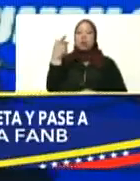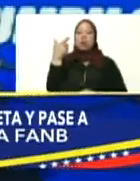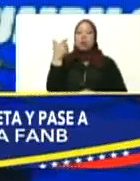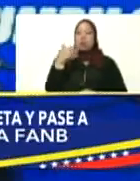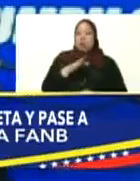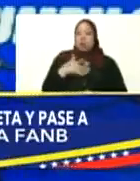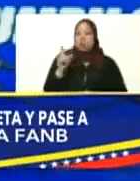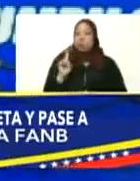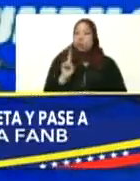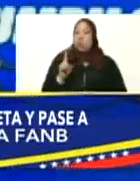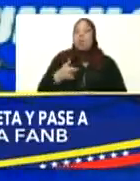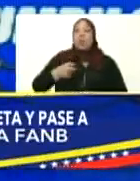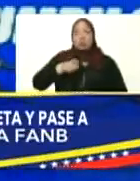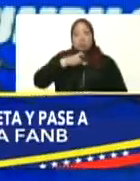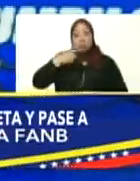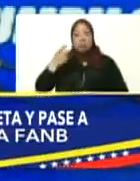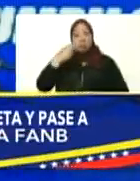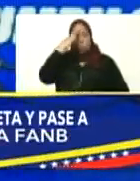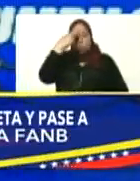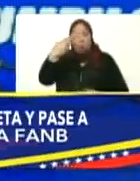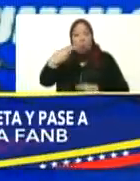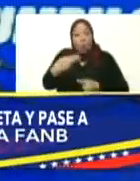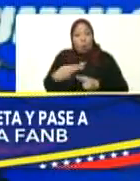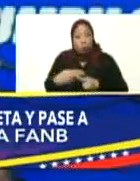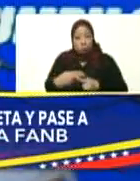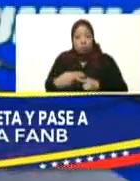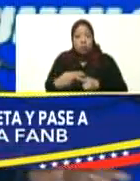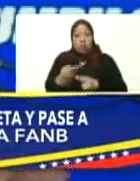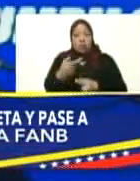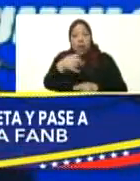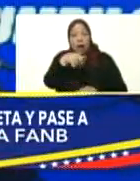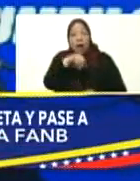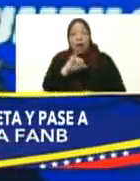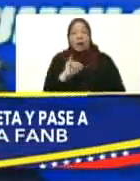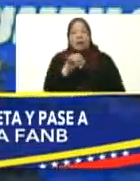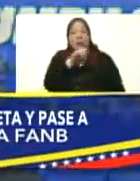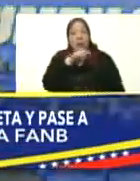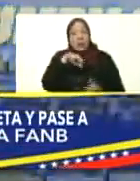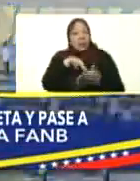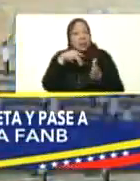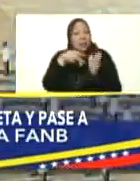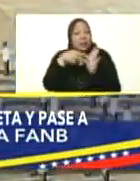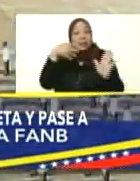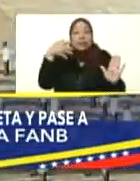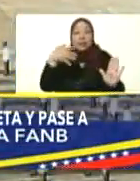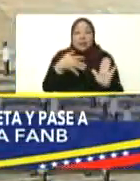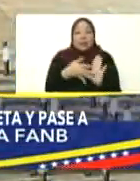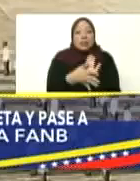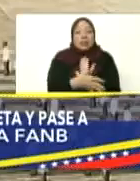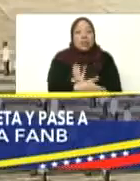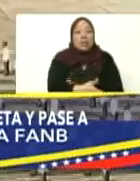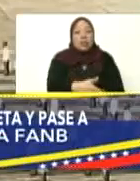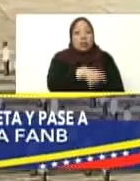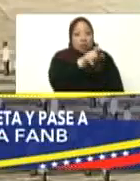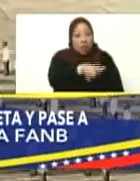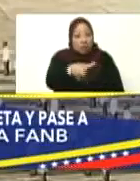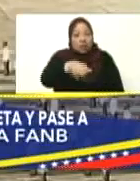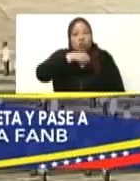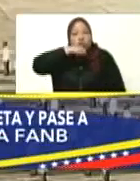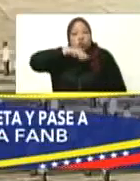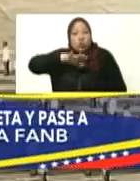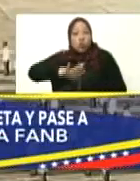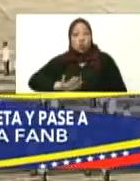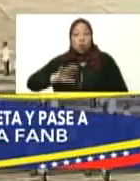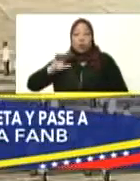cosa estar en este patio de honor que guarda en su haber un significado histórico y trascendental, en